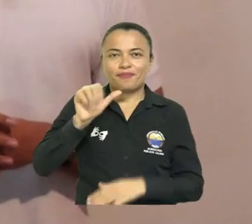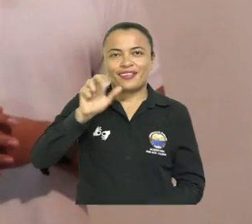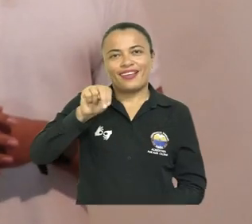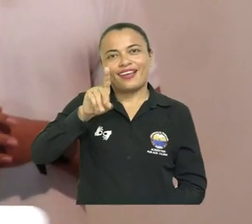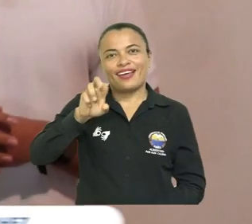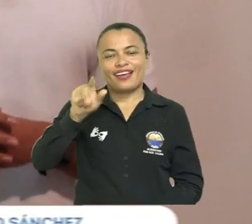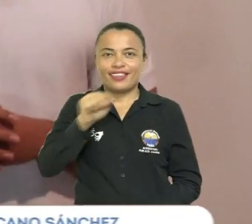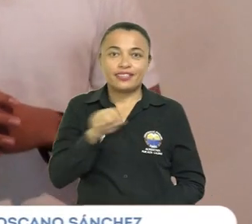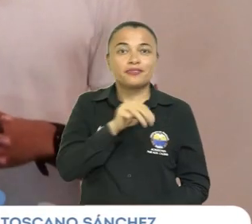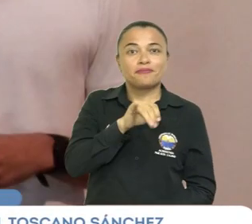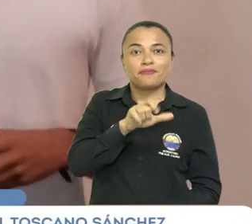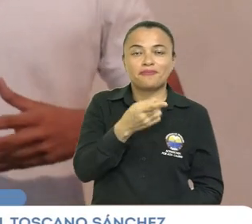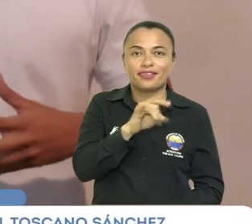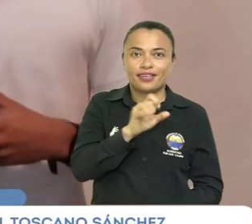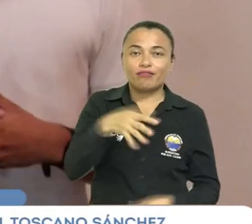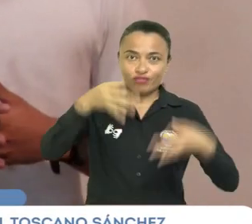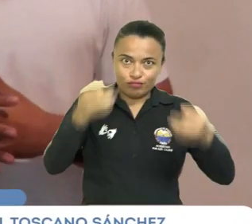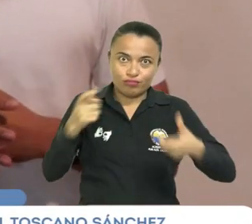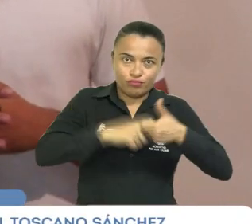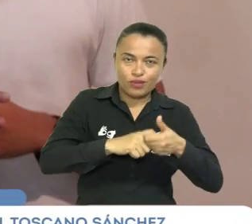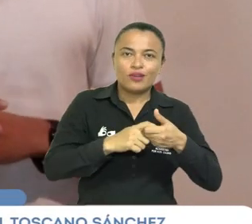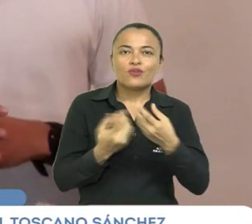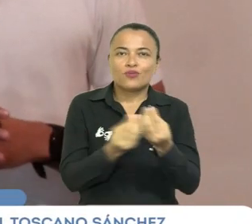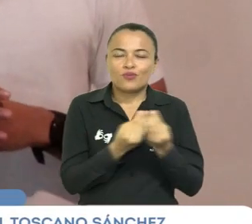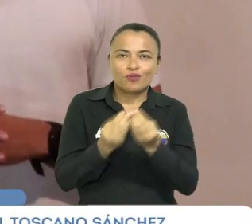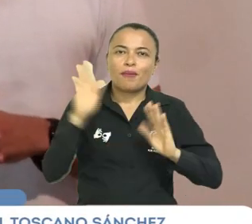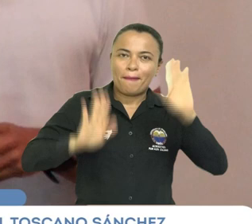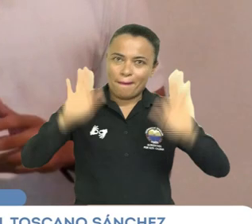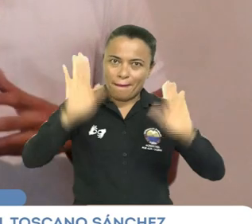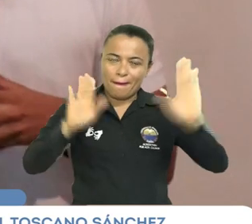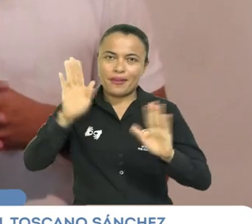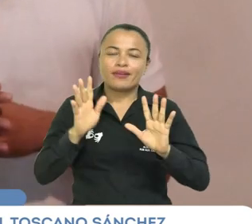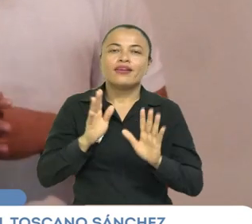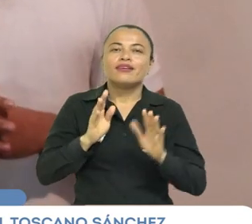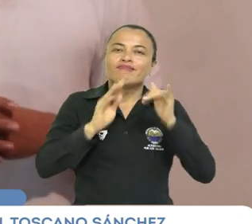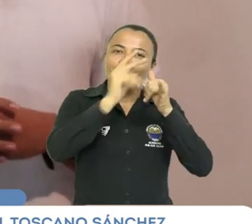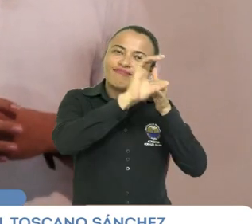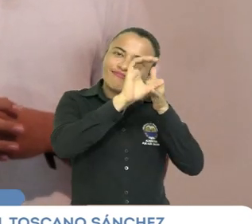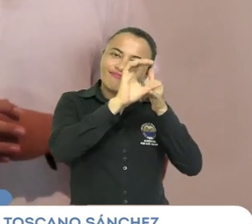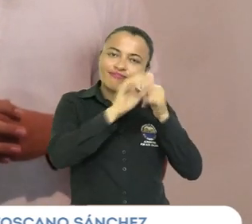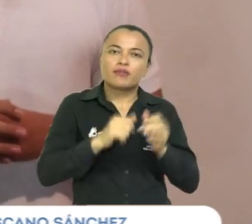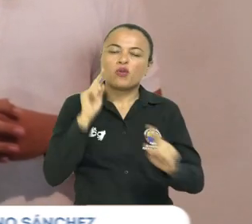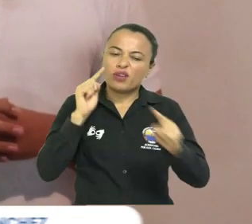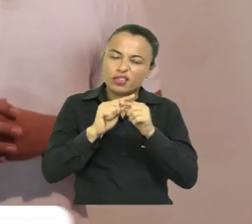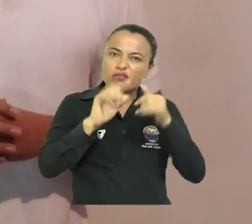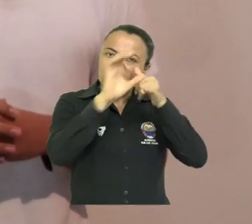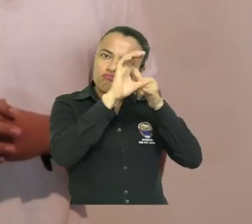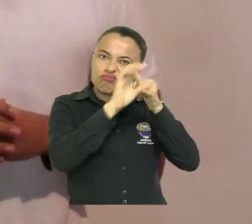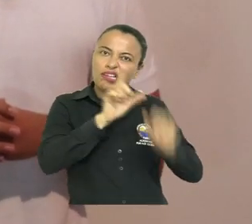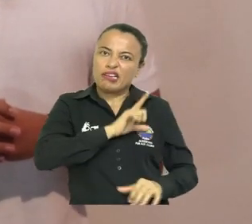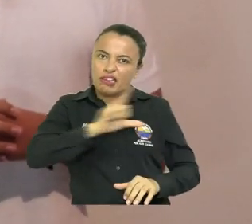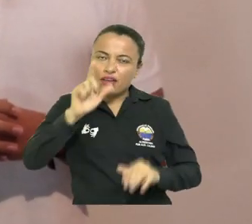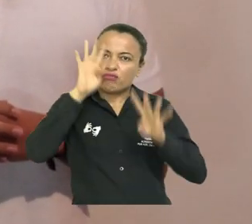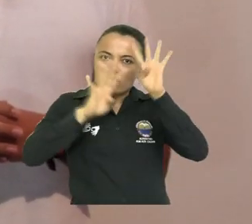Hola, somos Andrés y Miguel, y oficialmente estamos inscritos ante el Consejo de Programas de Ingeniería de Sistemas como candidatos. Apostamos por una ingeniería de sistemas